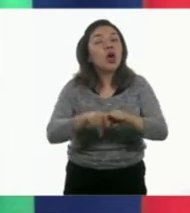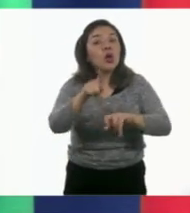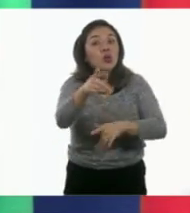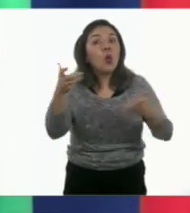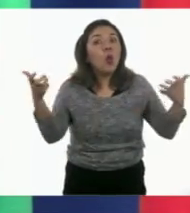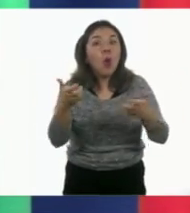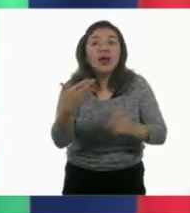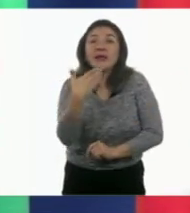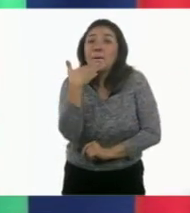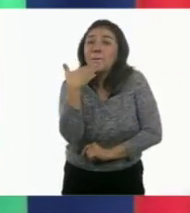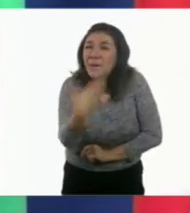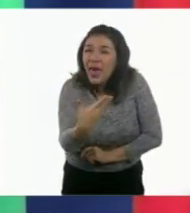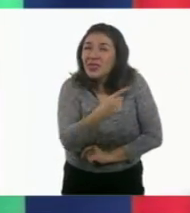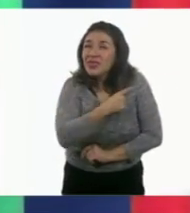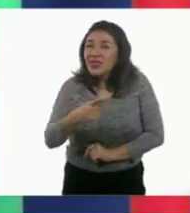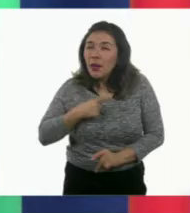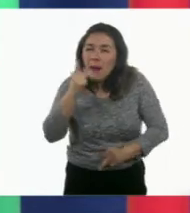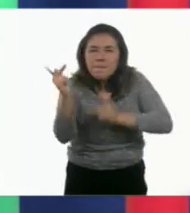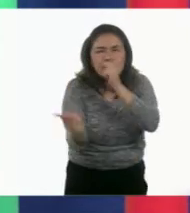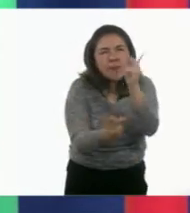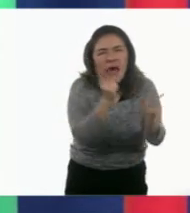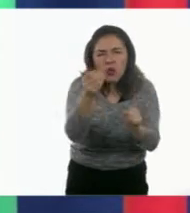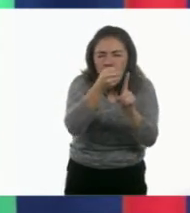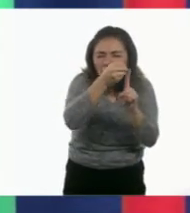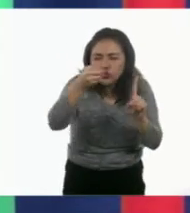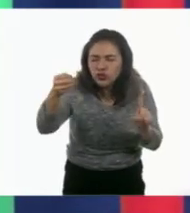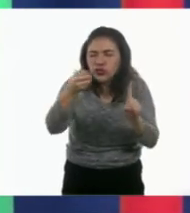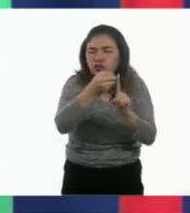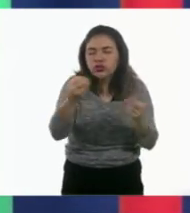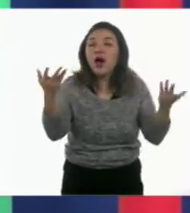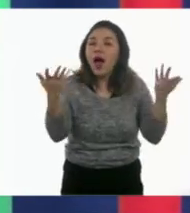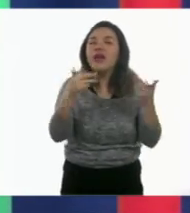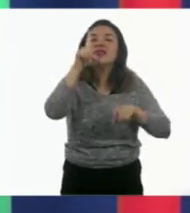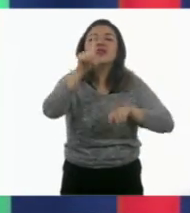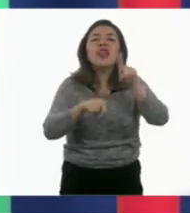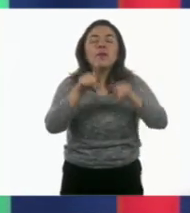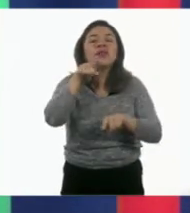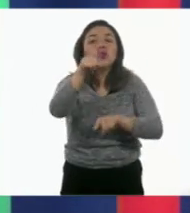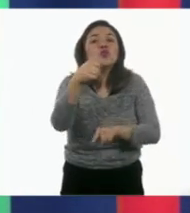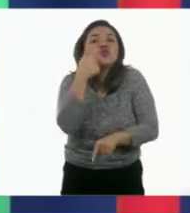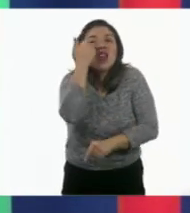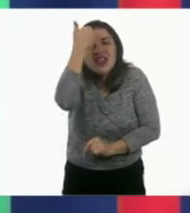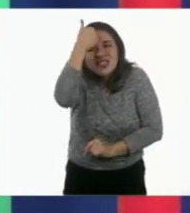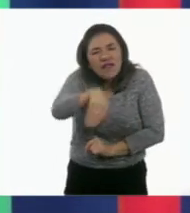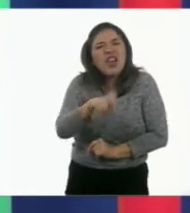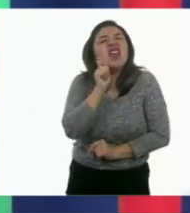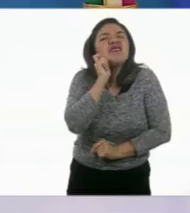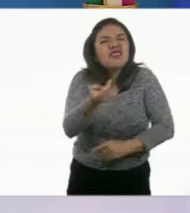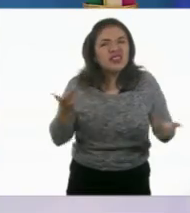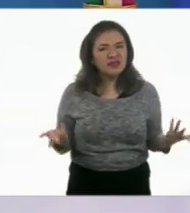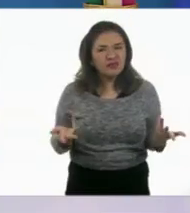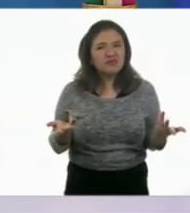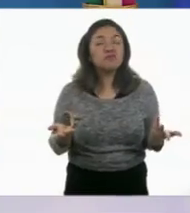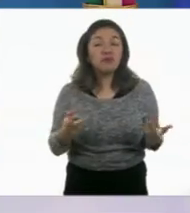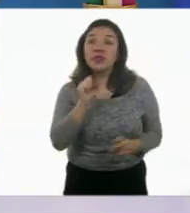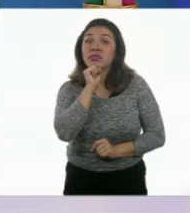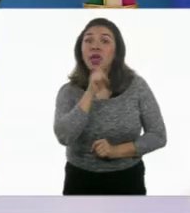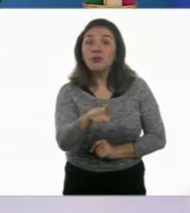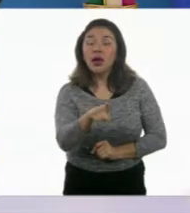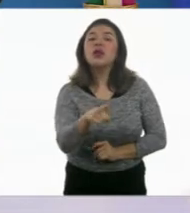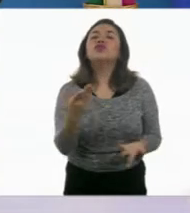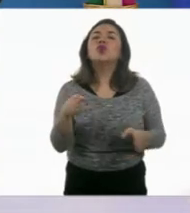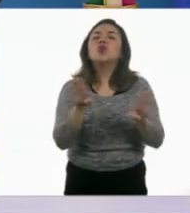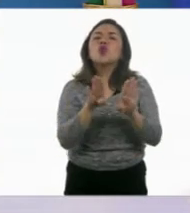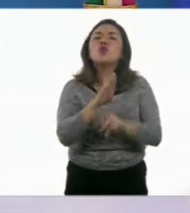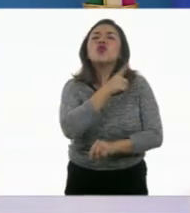formular correctamente una pregunta dependiendo de la información que quieras recabar. También cómo